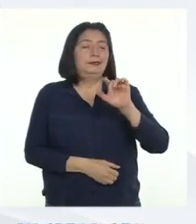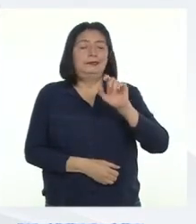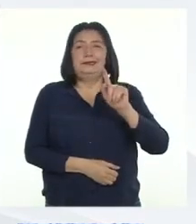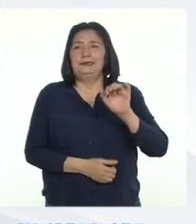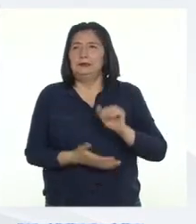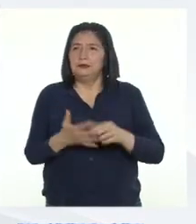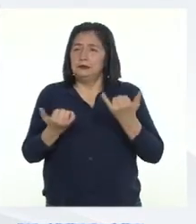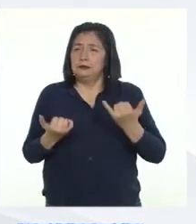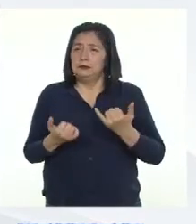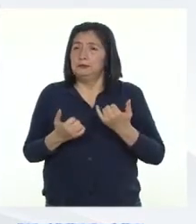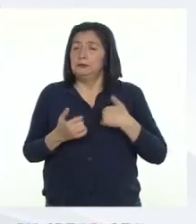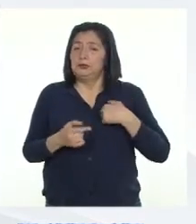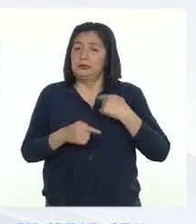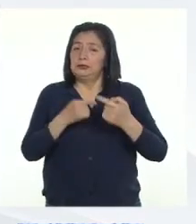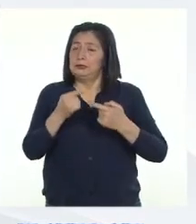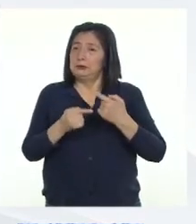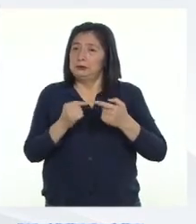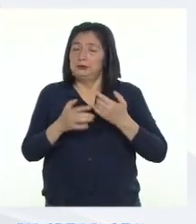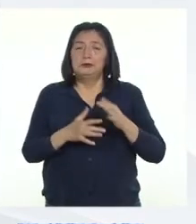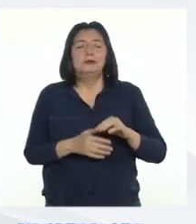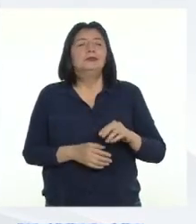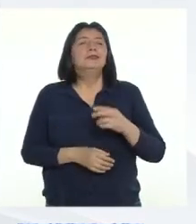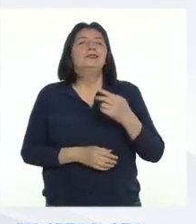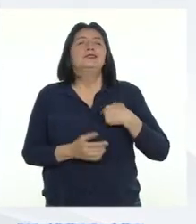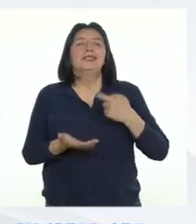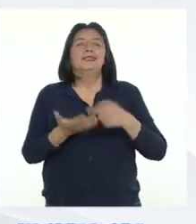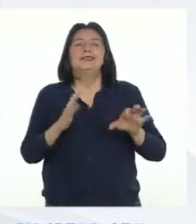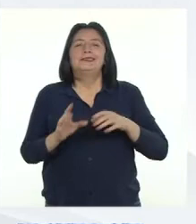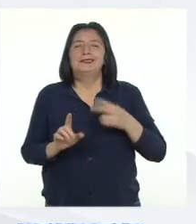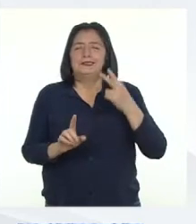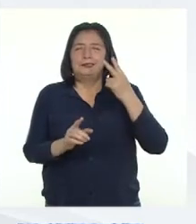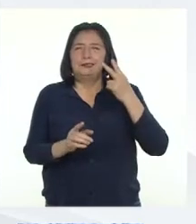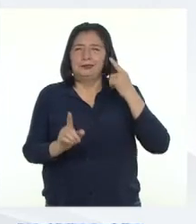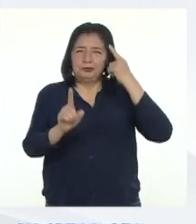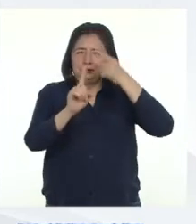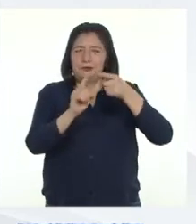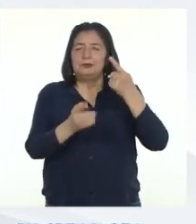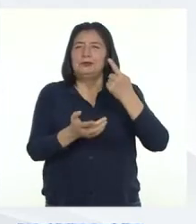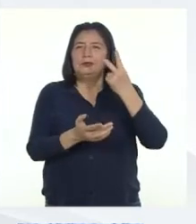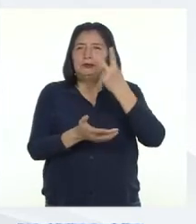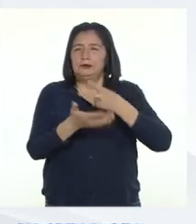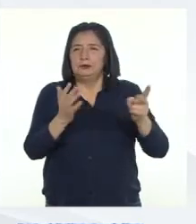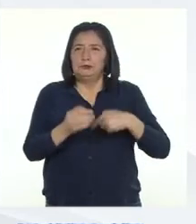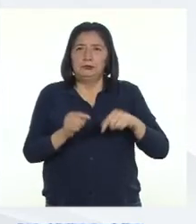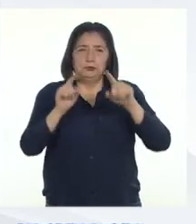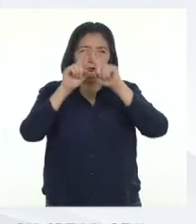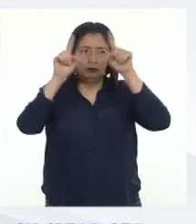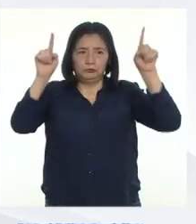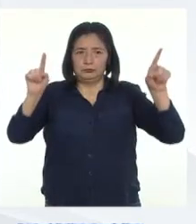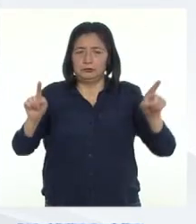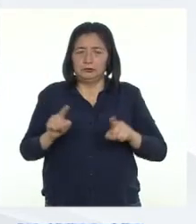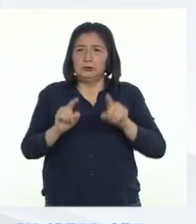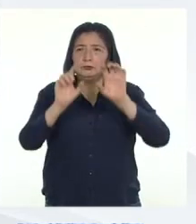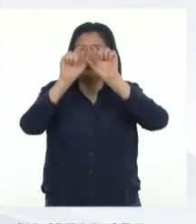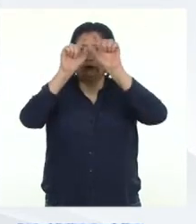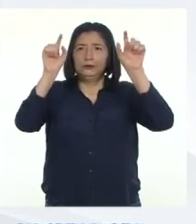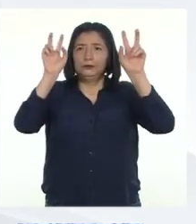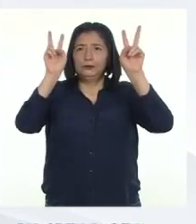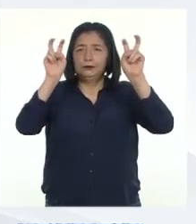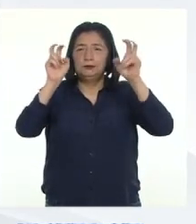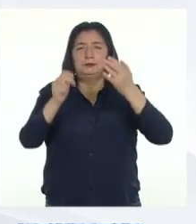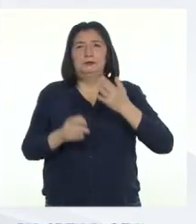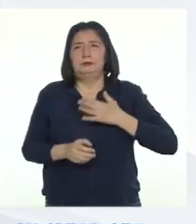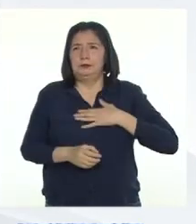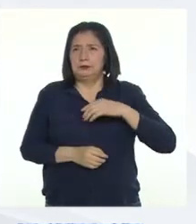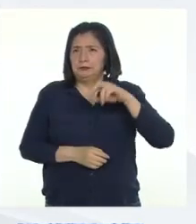Hoy les voy a compartir mi reto de estas 2 semanas. Les vamos. Ese mural al que le puse el título, Mi Perú